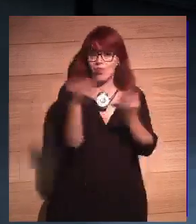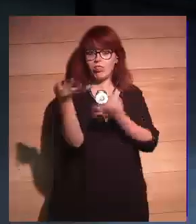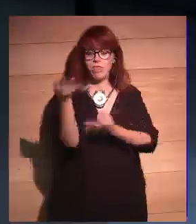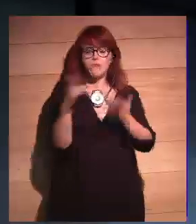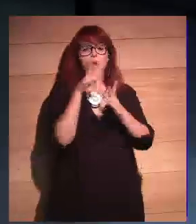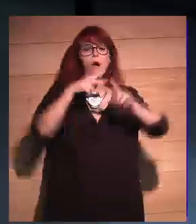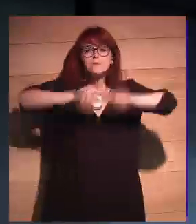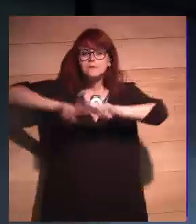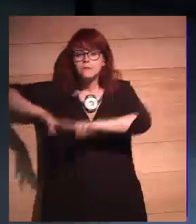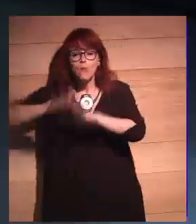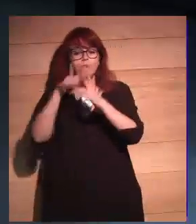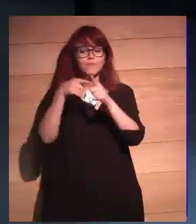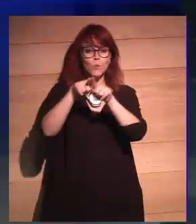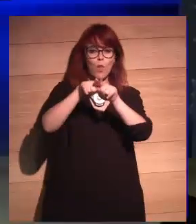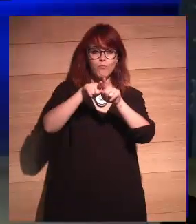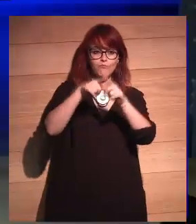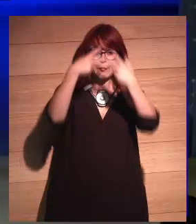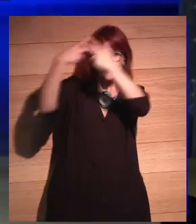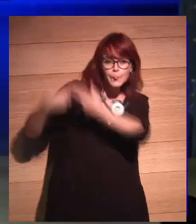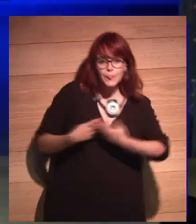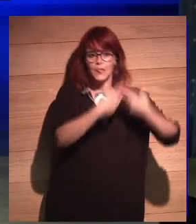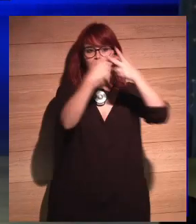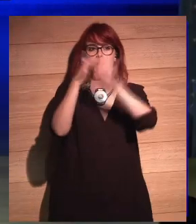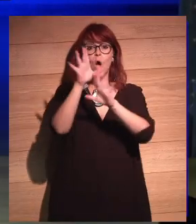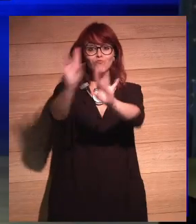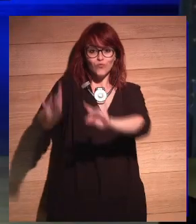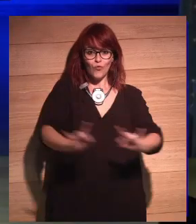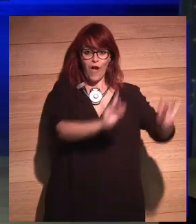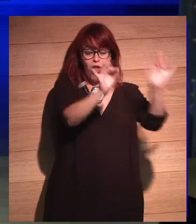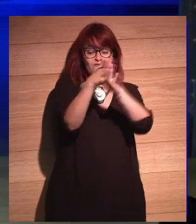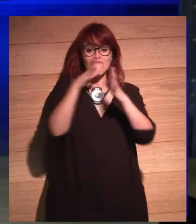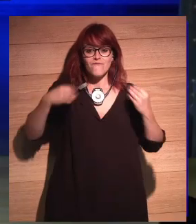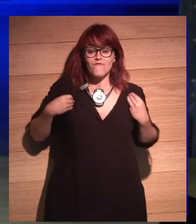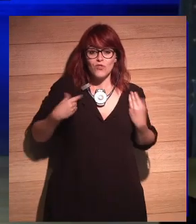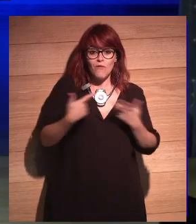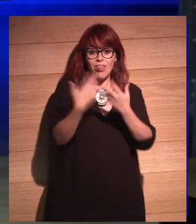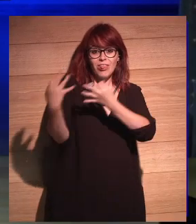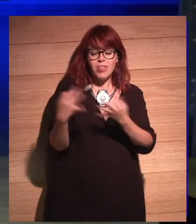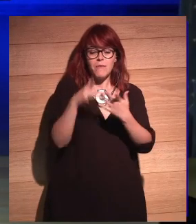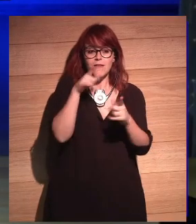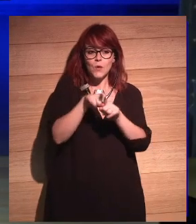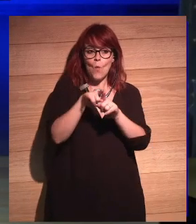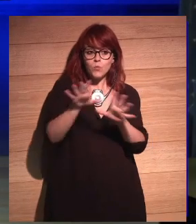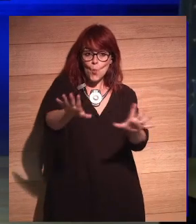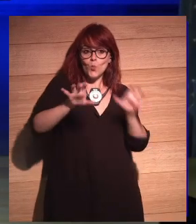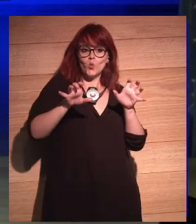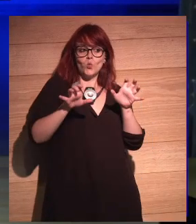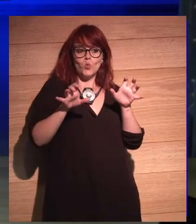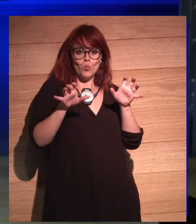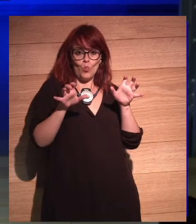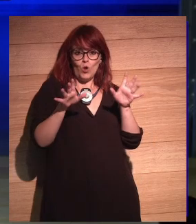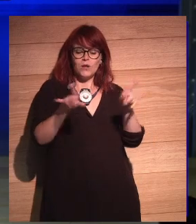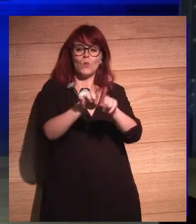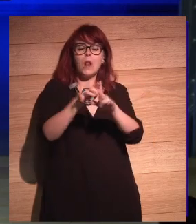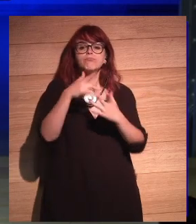pero estamos en un lugar donde estamos tocando, donde tenemos la sensación háptica. Entonces, si por